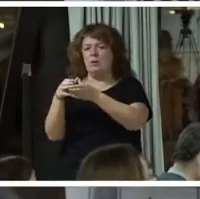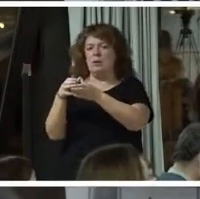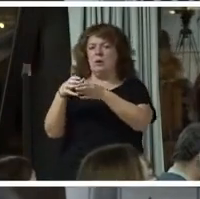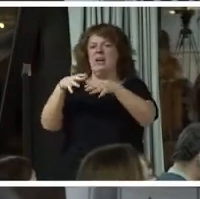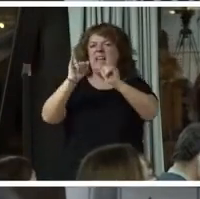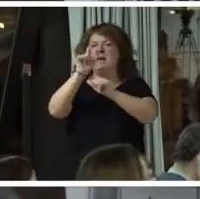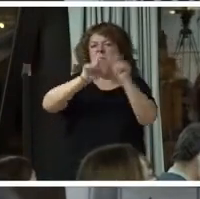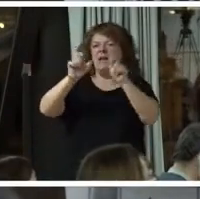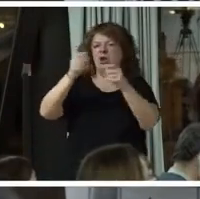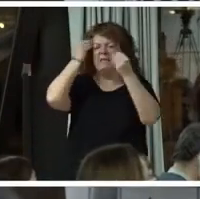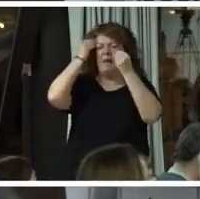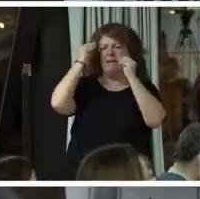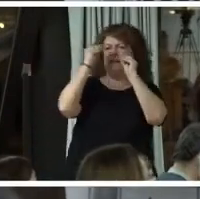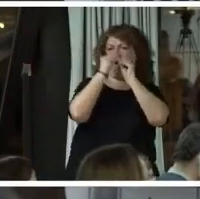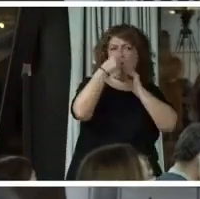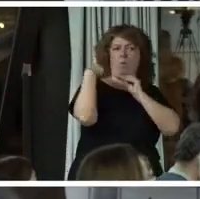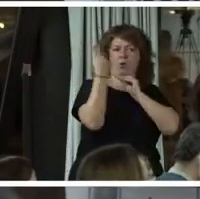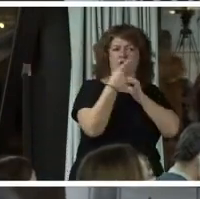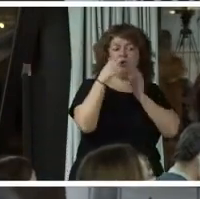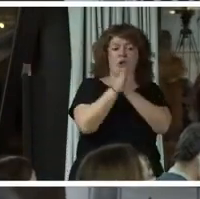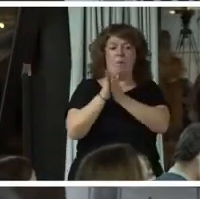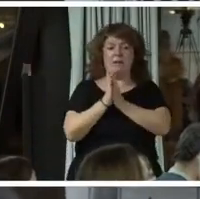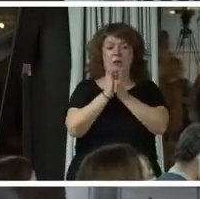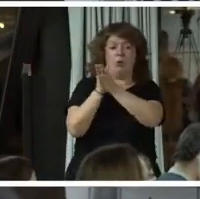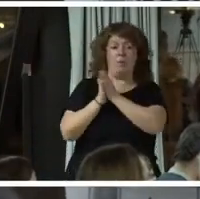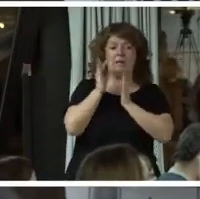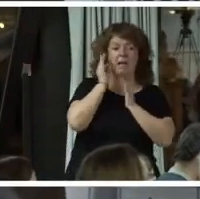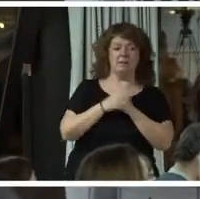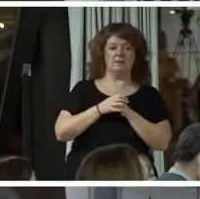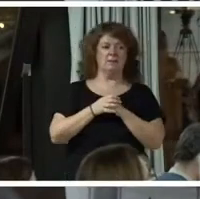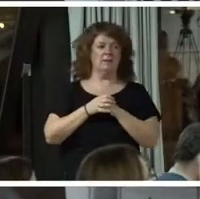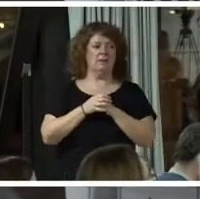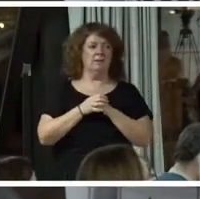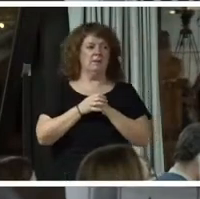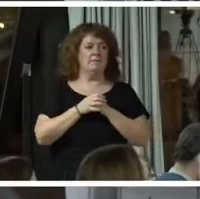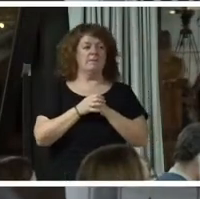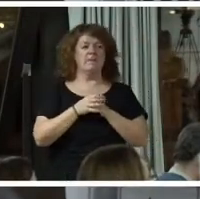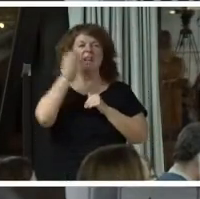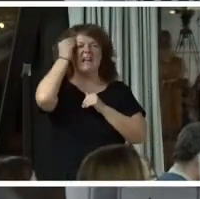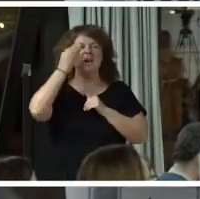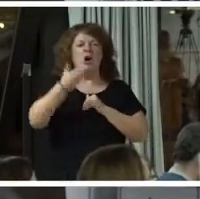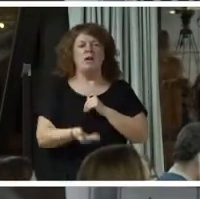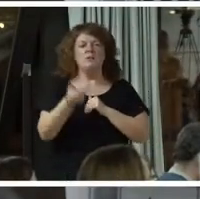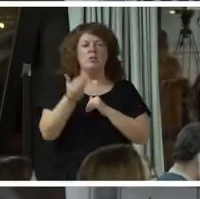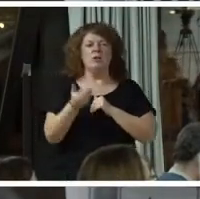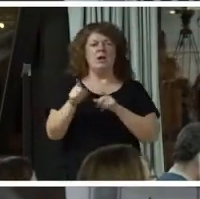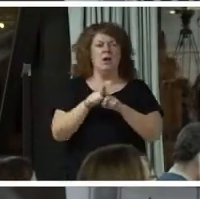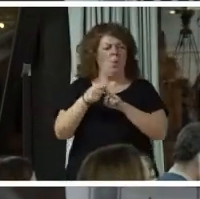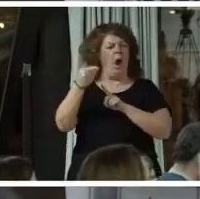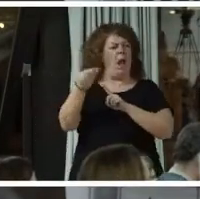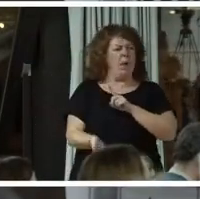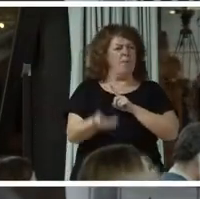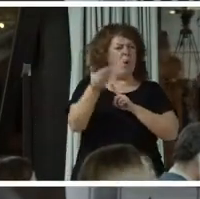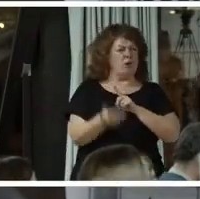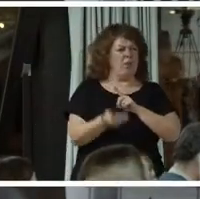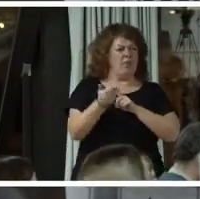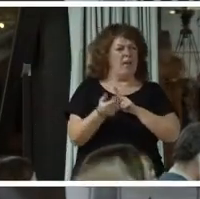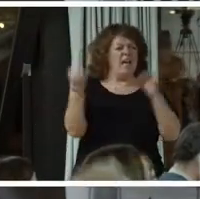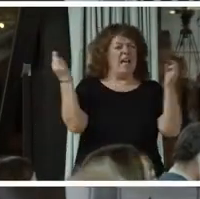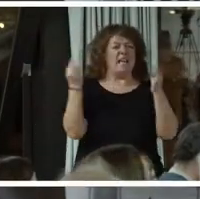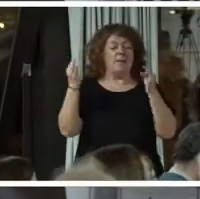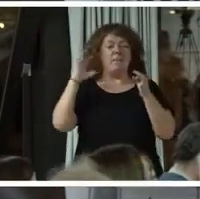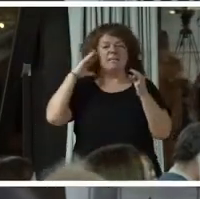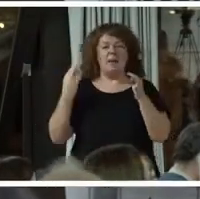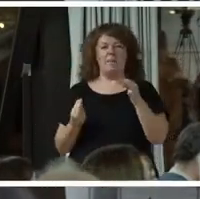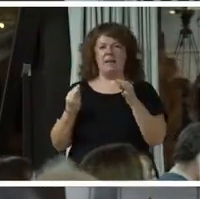personas que pensaban como nosotros compañeros y compañeras creo que es fundamental que entendamos la trascendencia de lo que está pasando